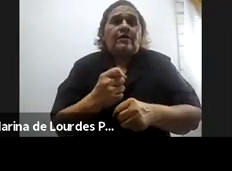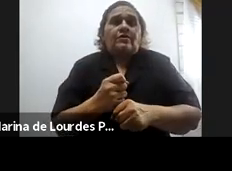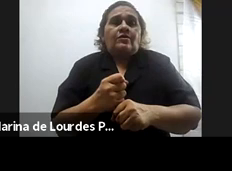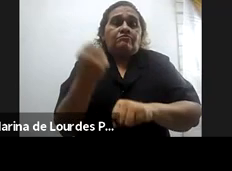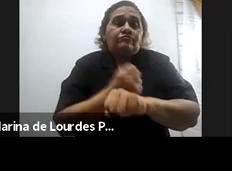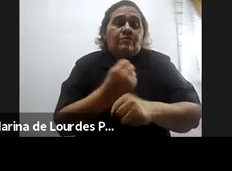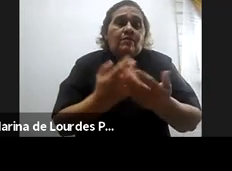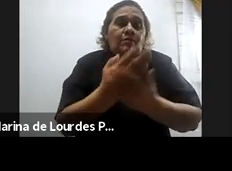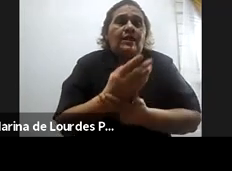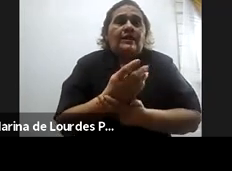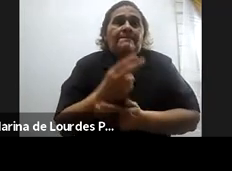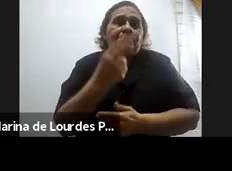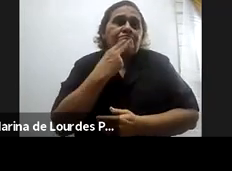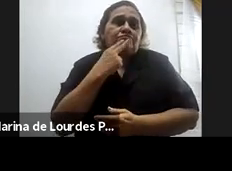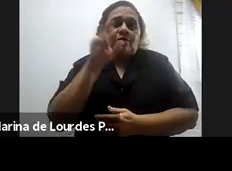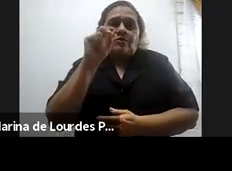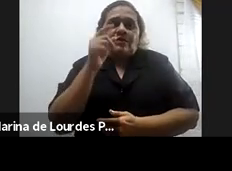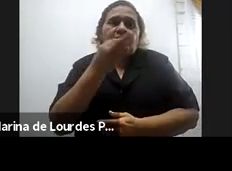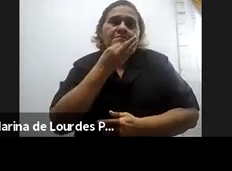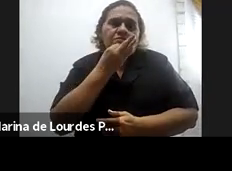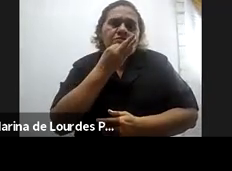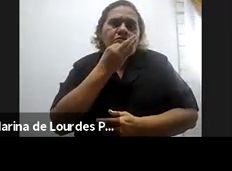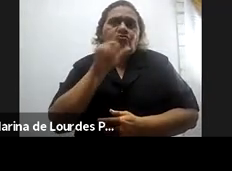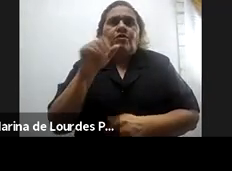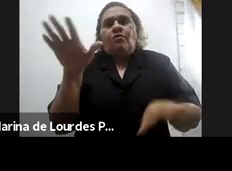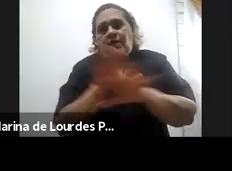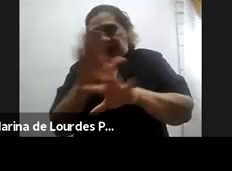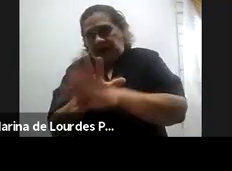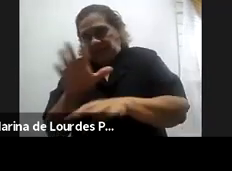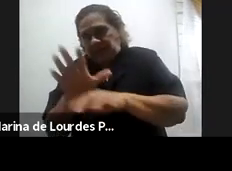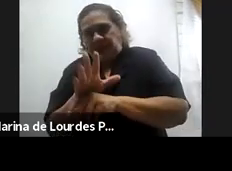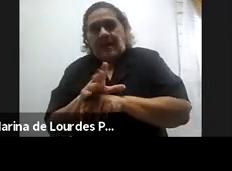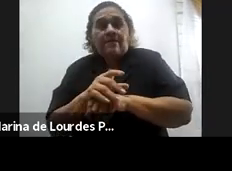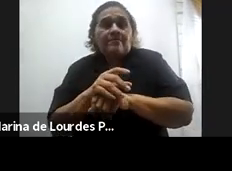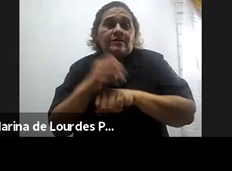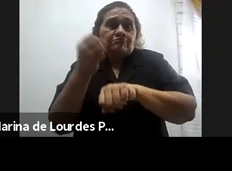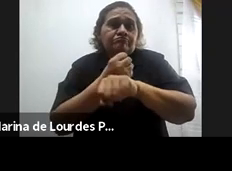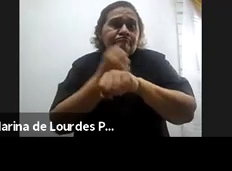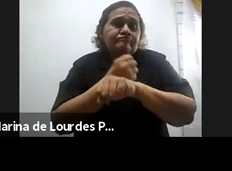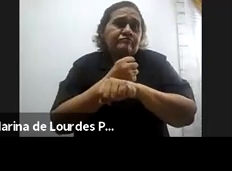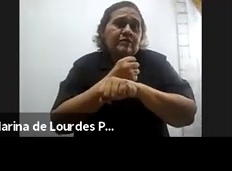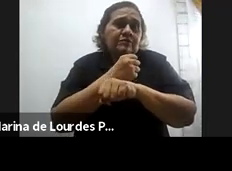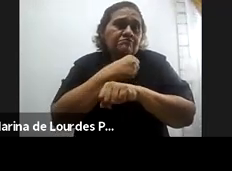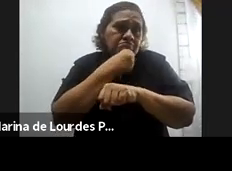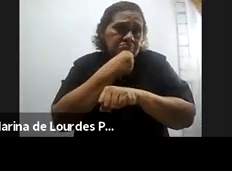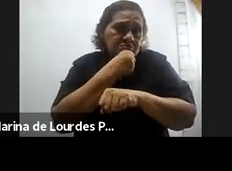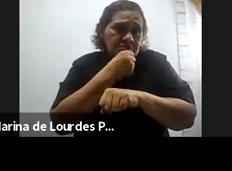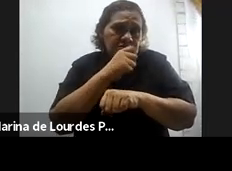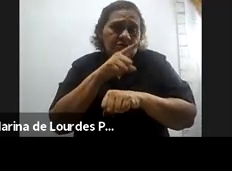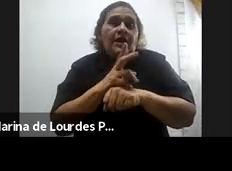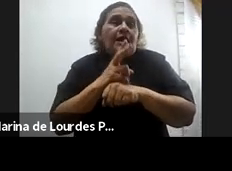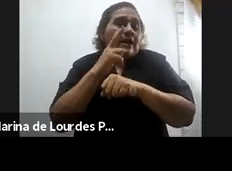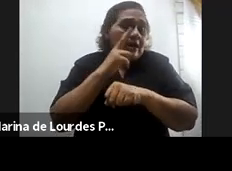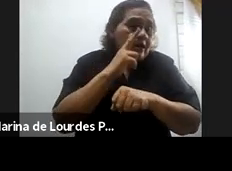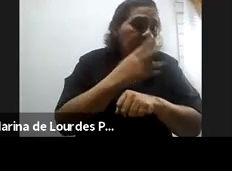usarlos 30 minutos para acostumbrarse, luego cambiar a zapatos viejitos y poco a poco irnos acostumbrando. Hay que revisar